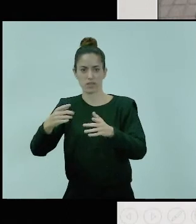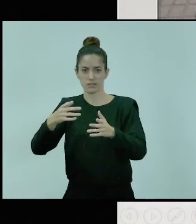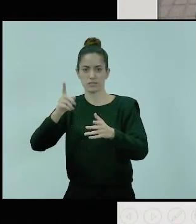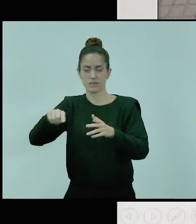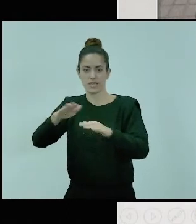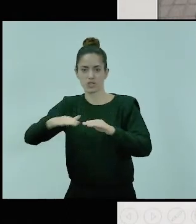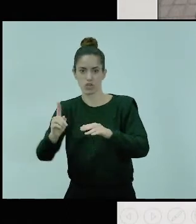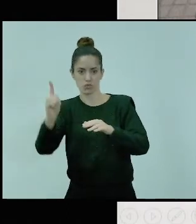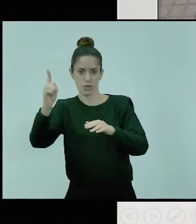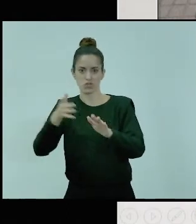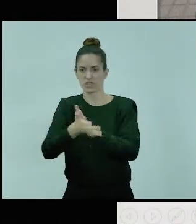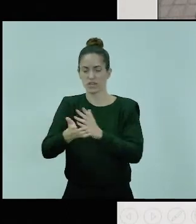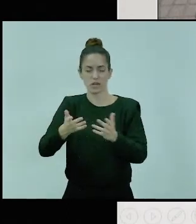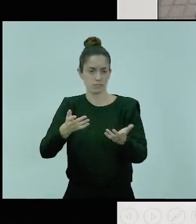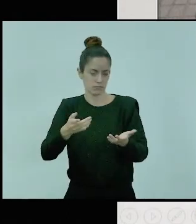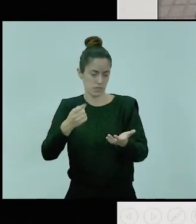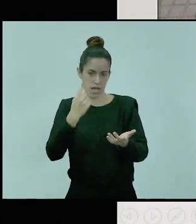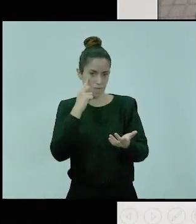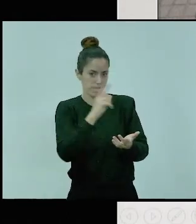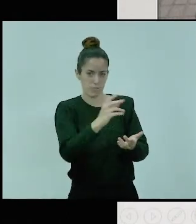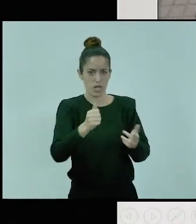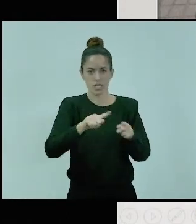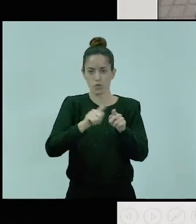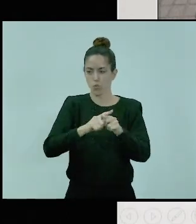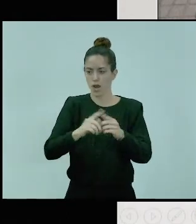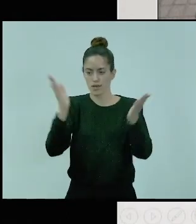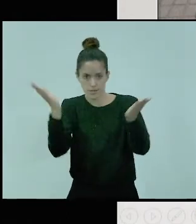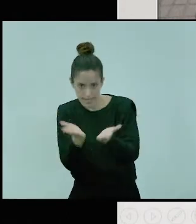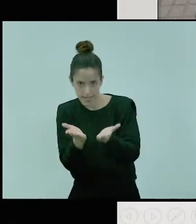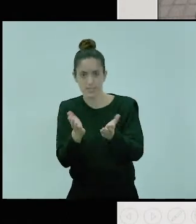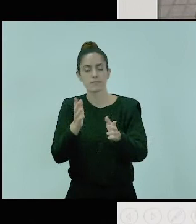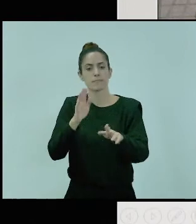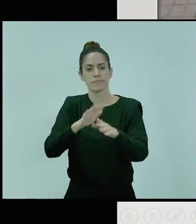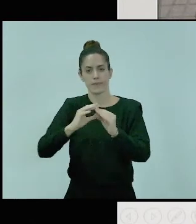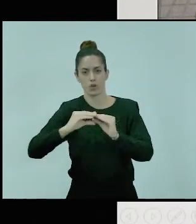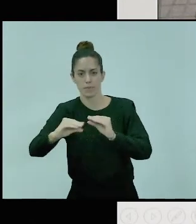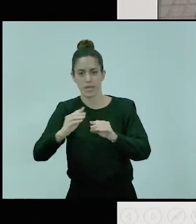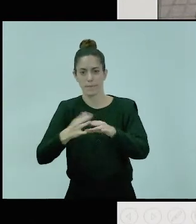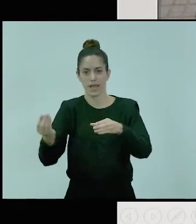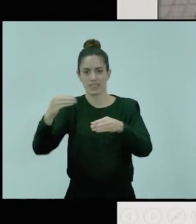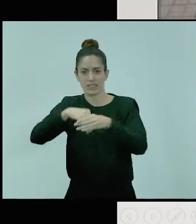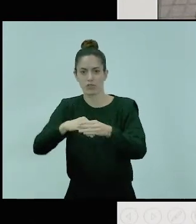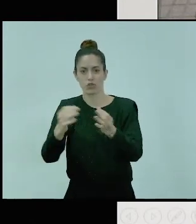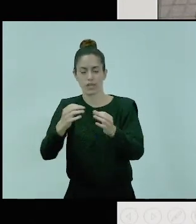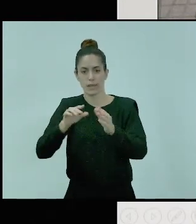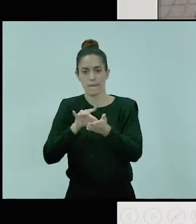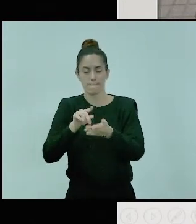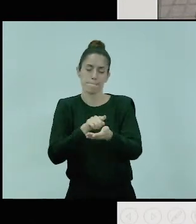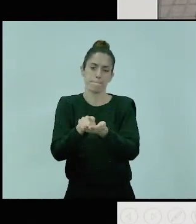zona superior. ¿Qué es lo que medimos aquí? Los ejes de esos pliegues para incorporarlos dentro de lo que son los